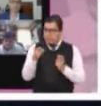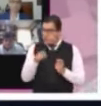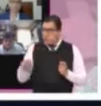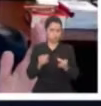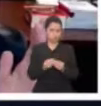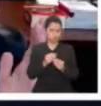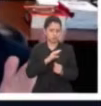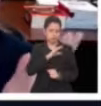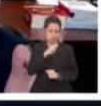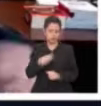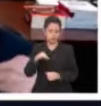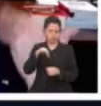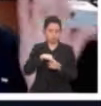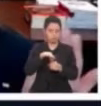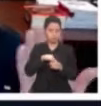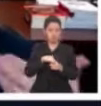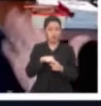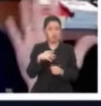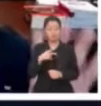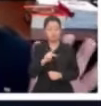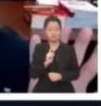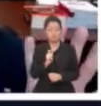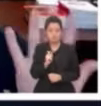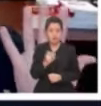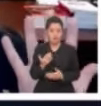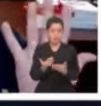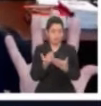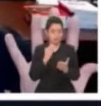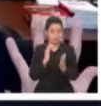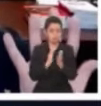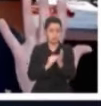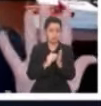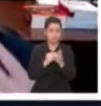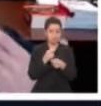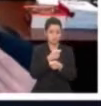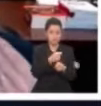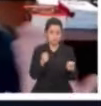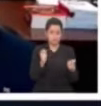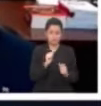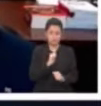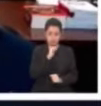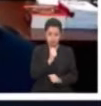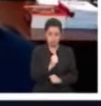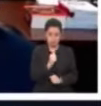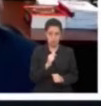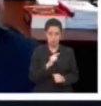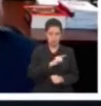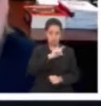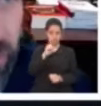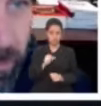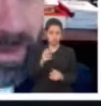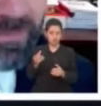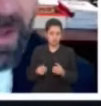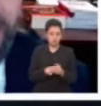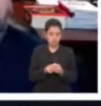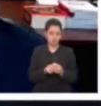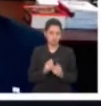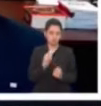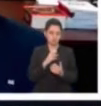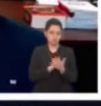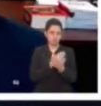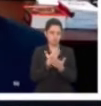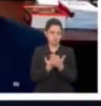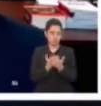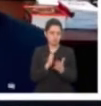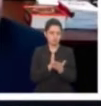y atentados contra personajes electorales de asia precandidatos candidatos funcionarios de